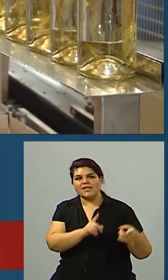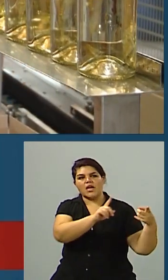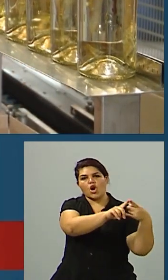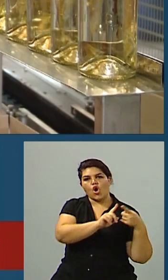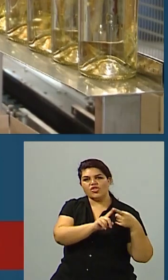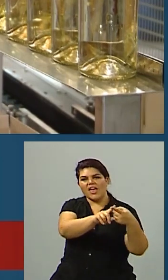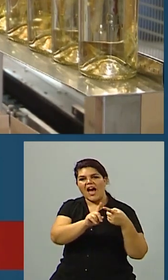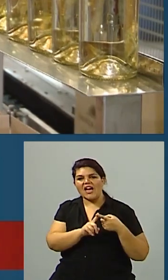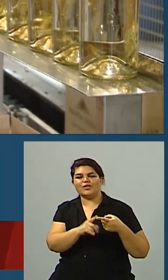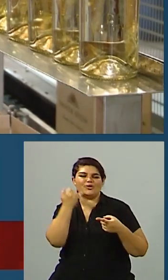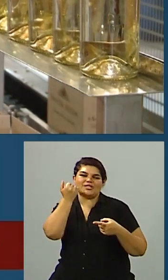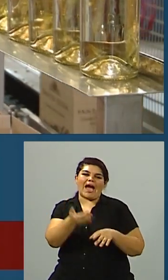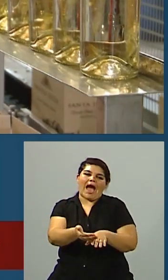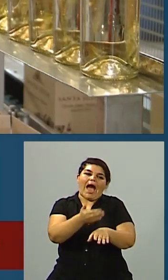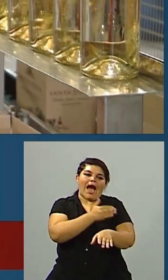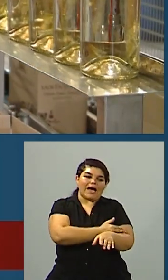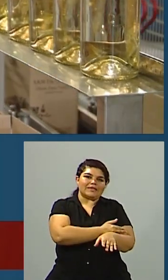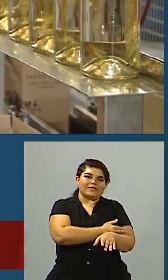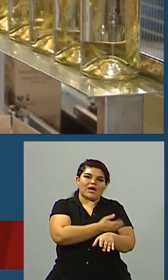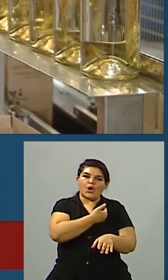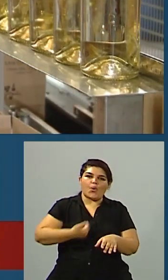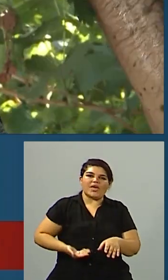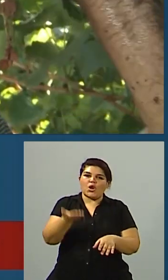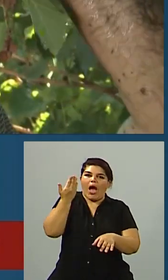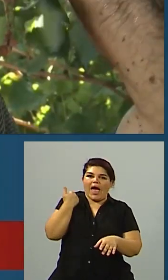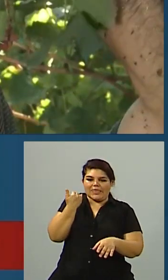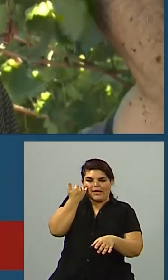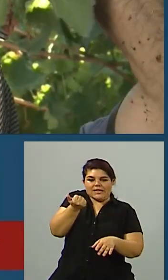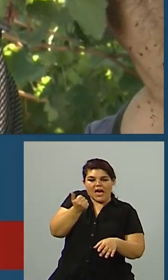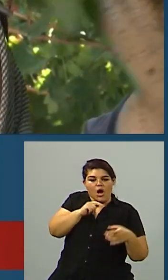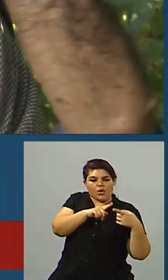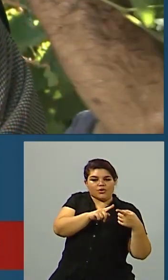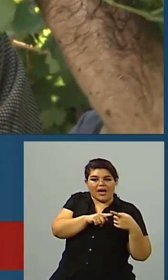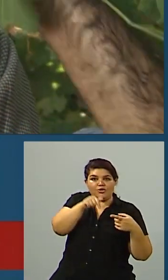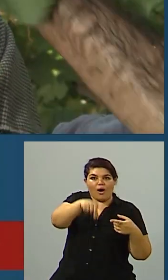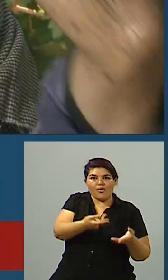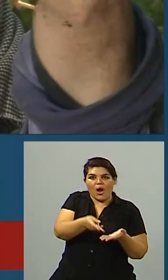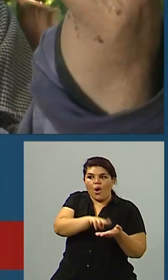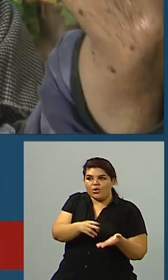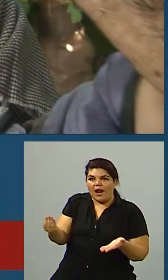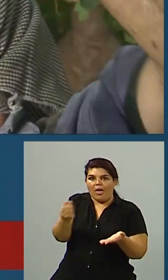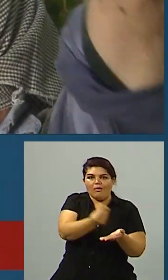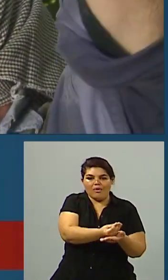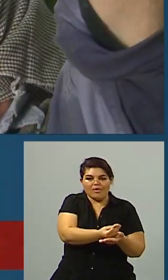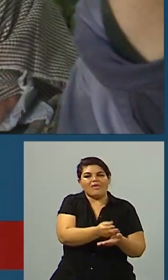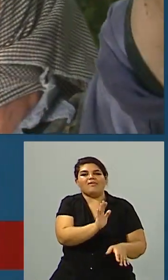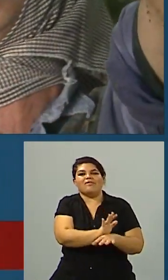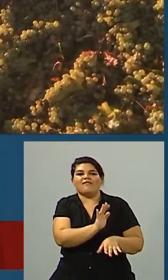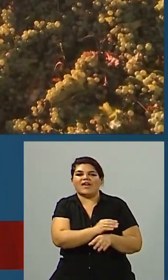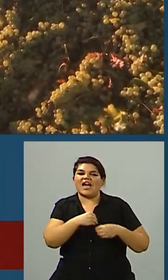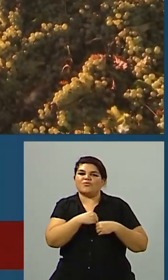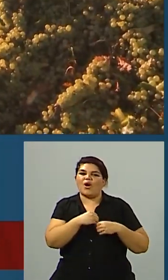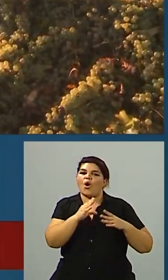que viene, etcétera. Uno tiene otro conocimiento, pero a nivel nacional realmente no es una opinión personal, mi opinión puede llegar a ser otra,